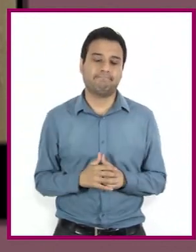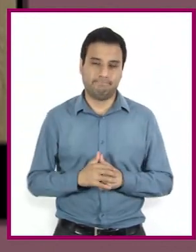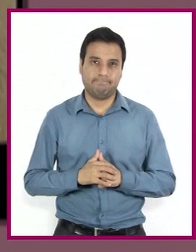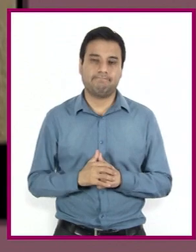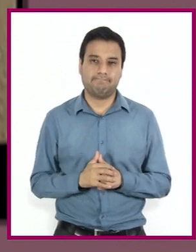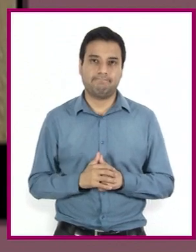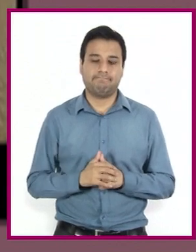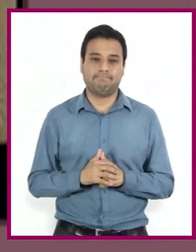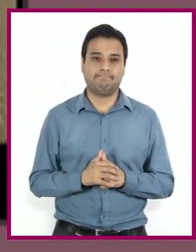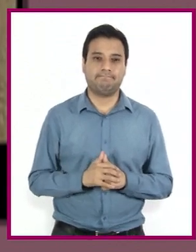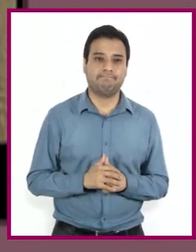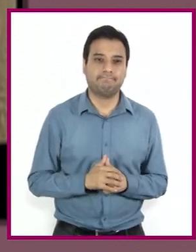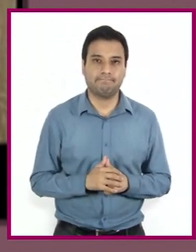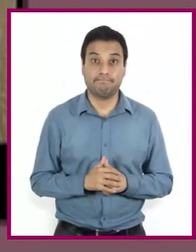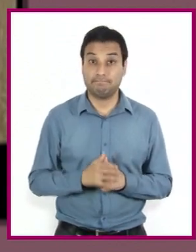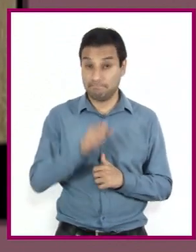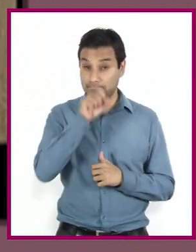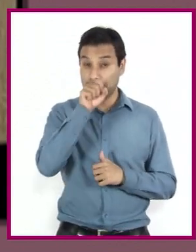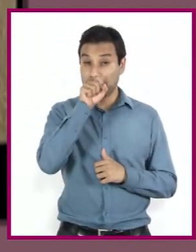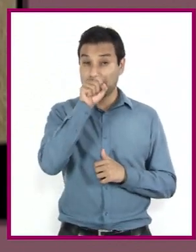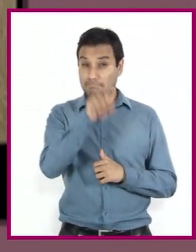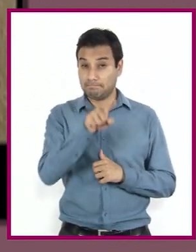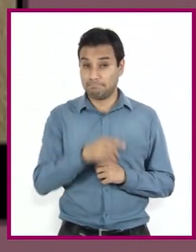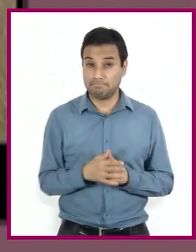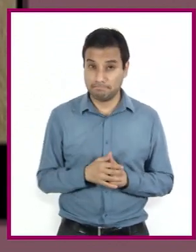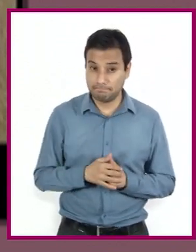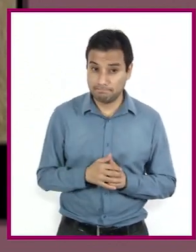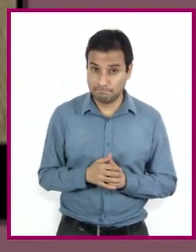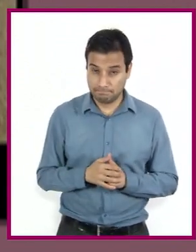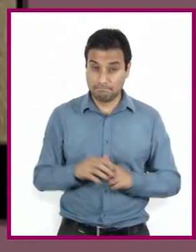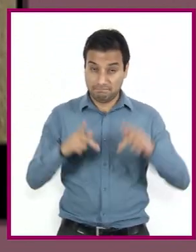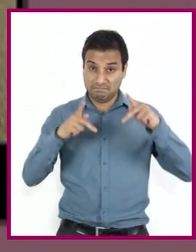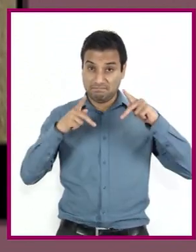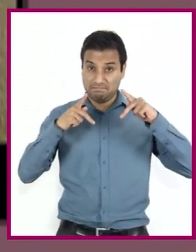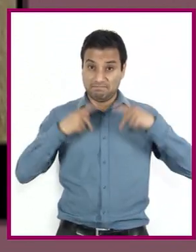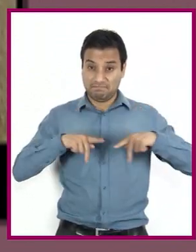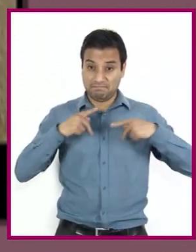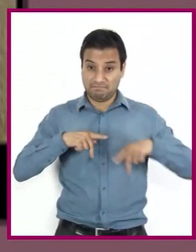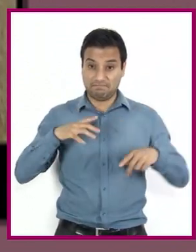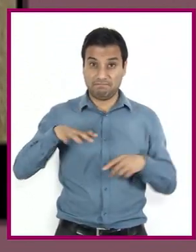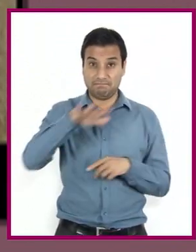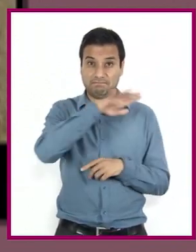democrático, sino porque además son ciudadanos los que en el